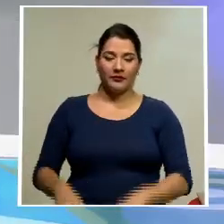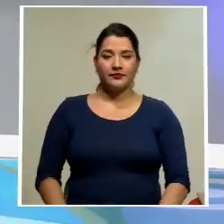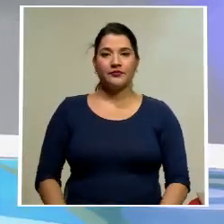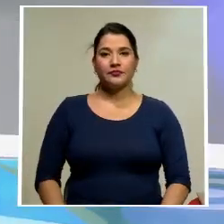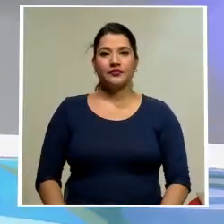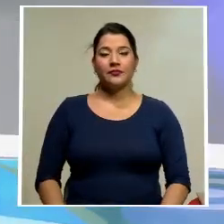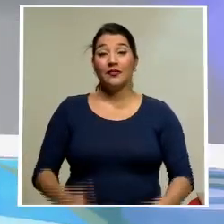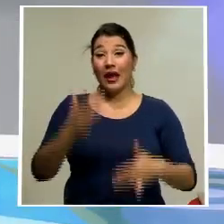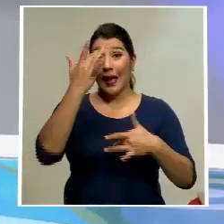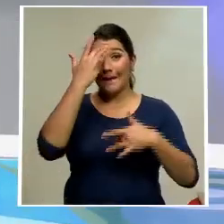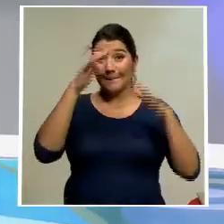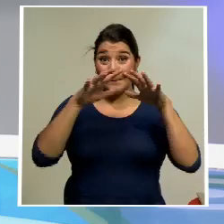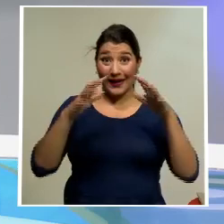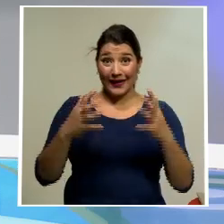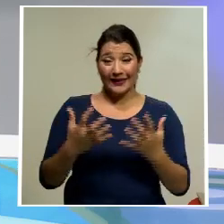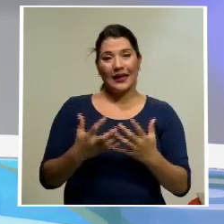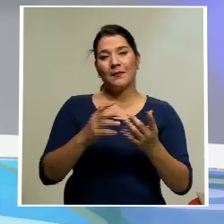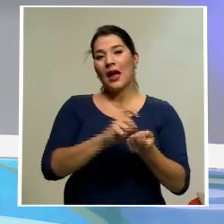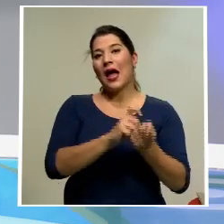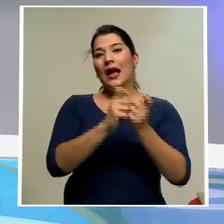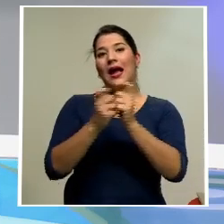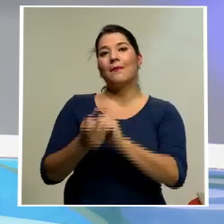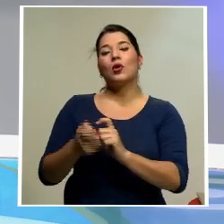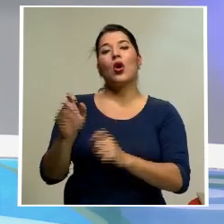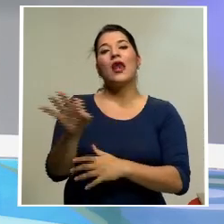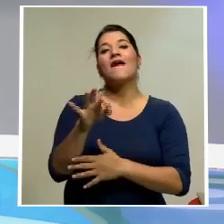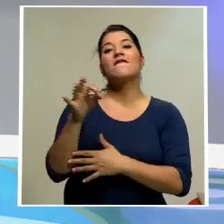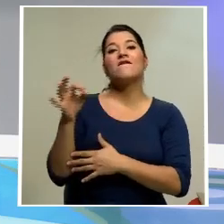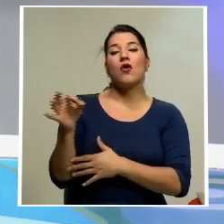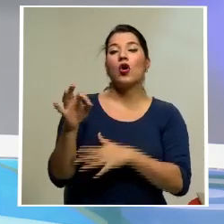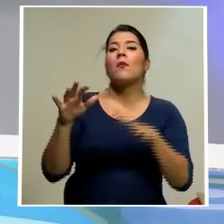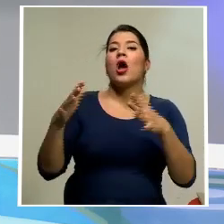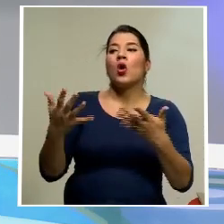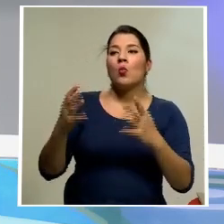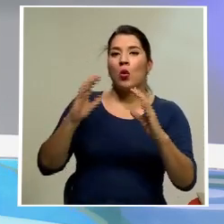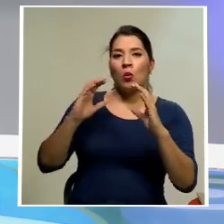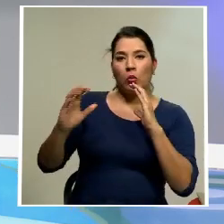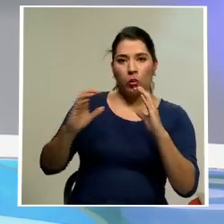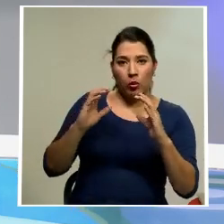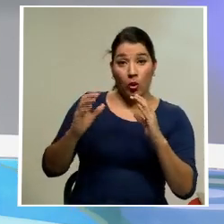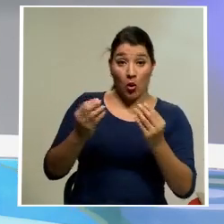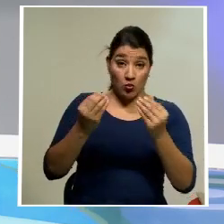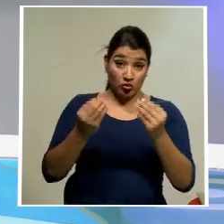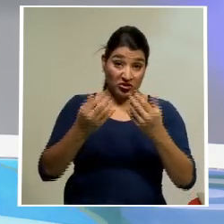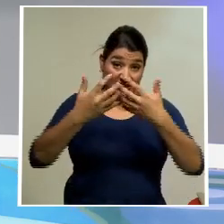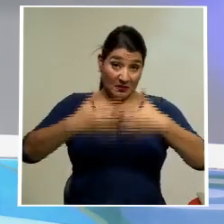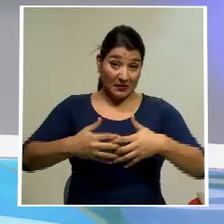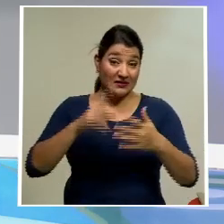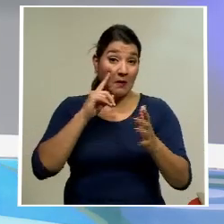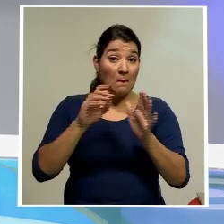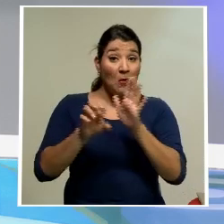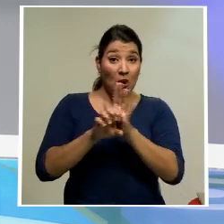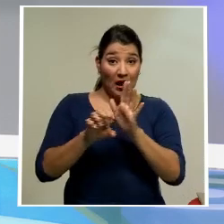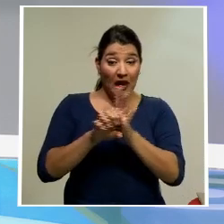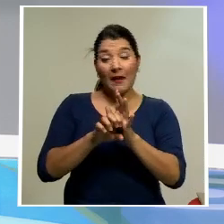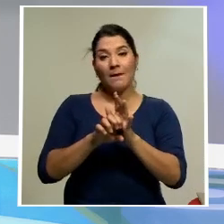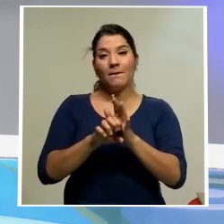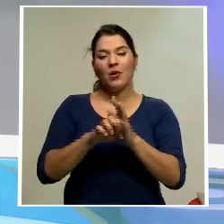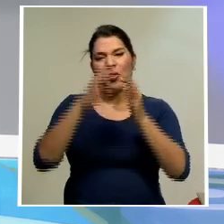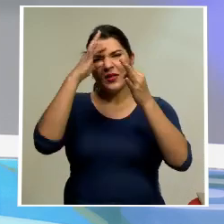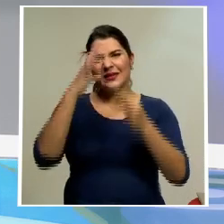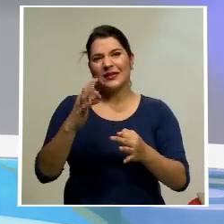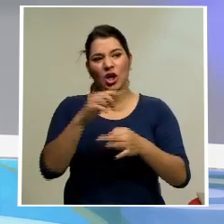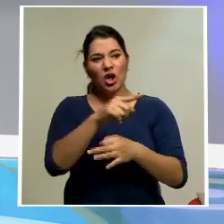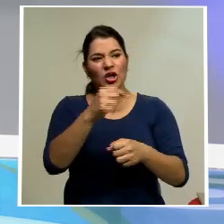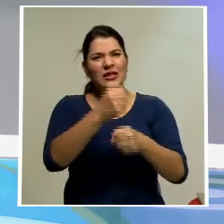La pandemia ha modificado enormemente la forma en la cual interactuamos. Muchas empresas, por ejemplo, optaron por enviar a sus colaboradores